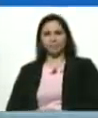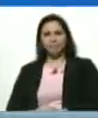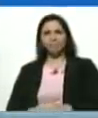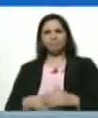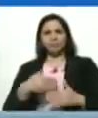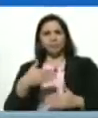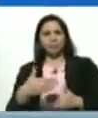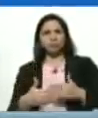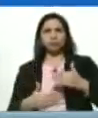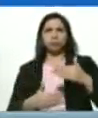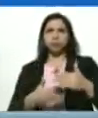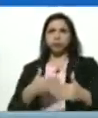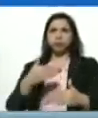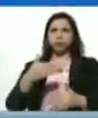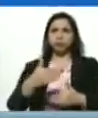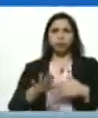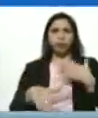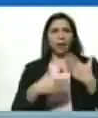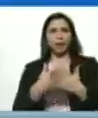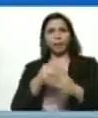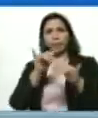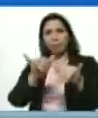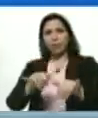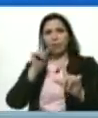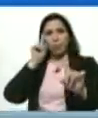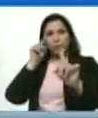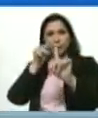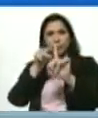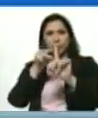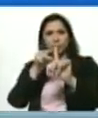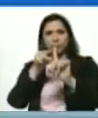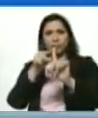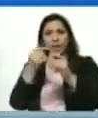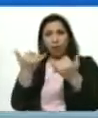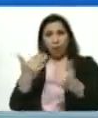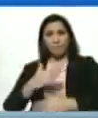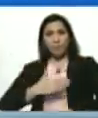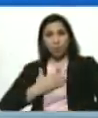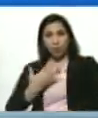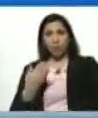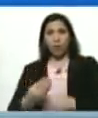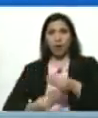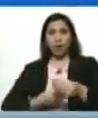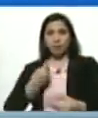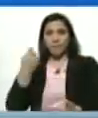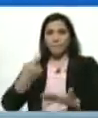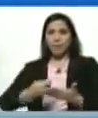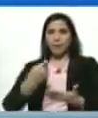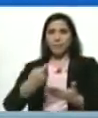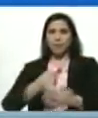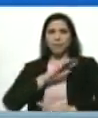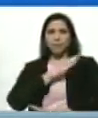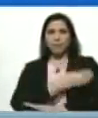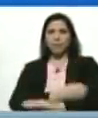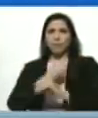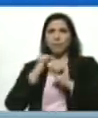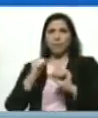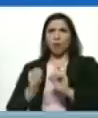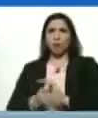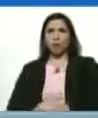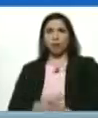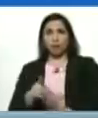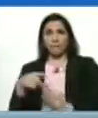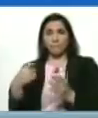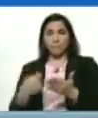manera armónica hacia el mismo objetivo que ahora podemos hacer un subsidio tan fuerte este